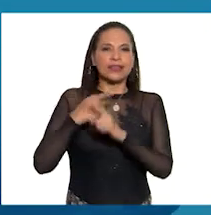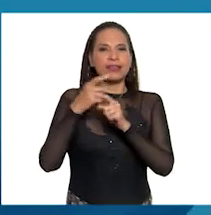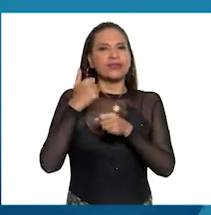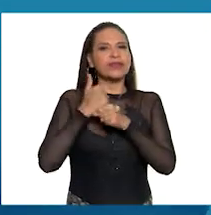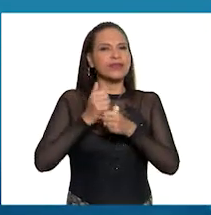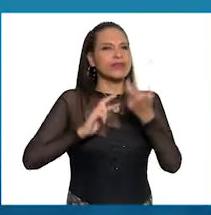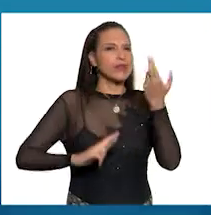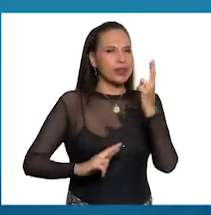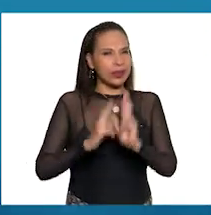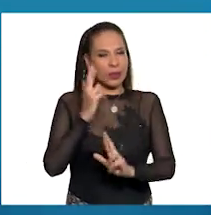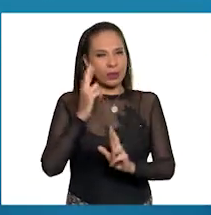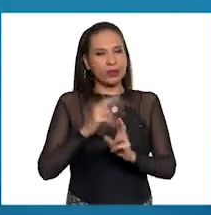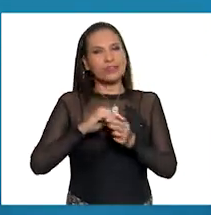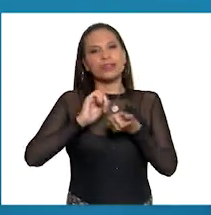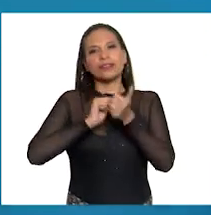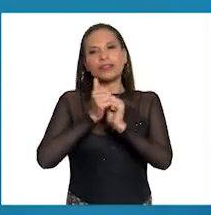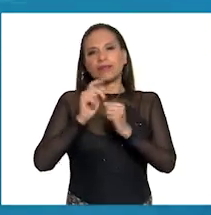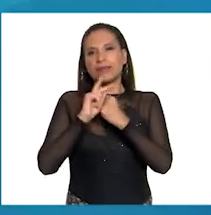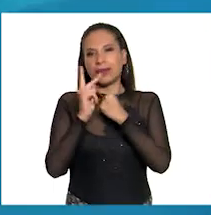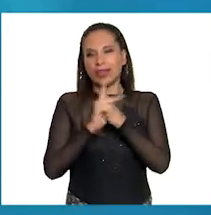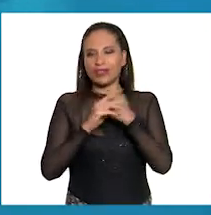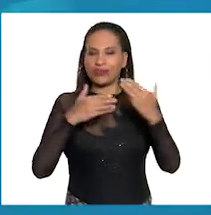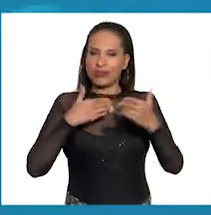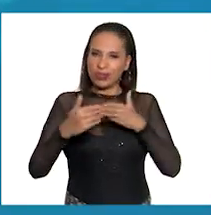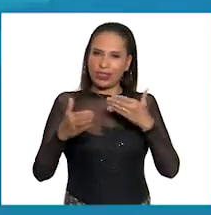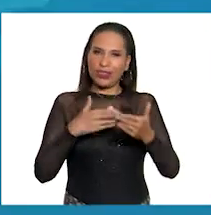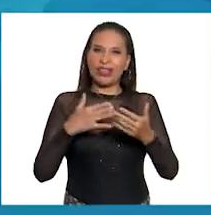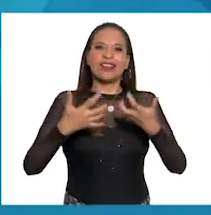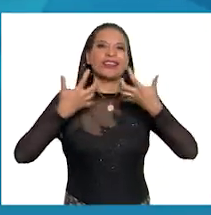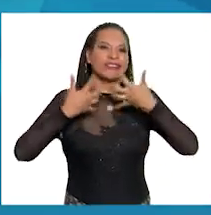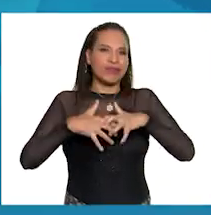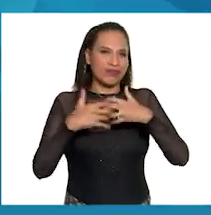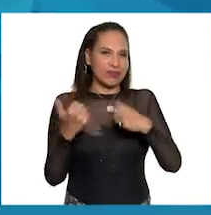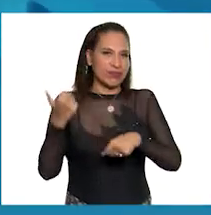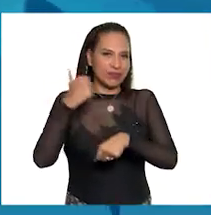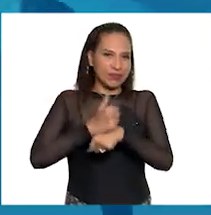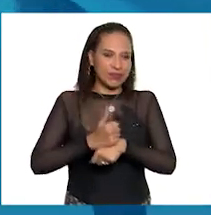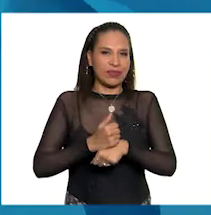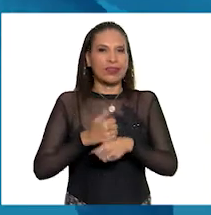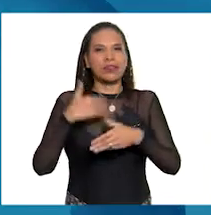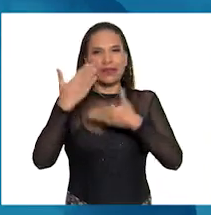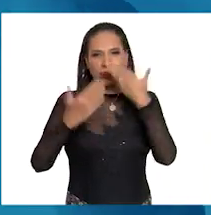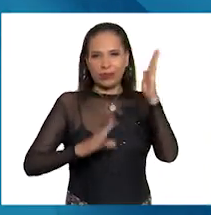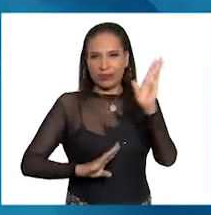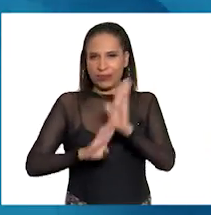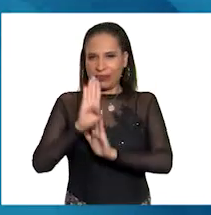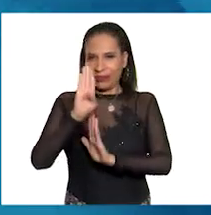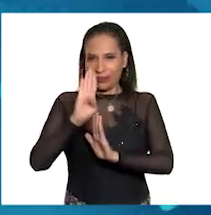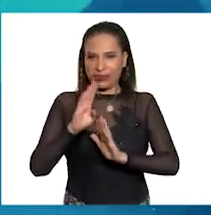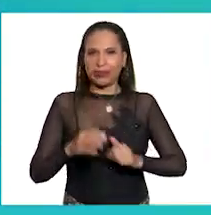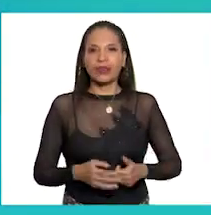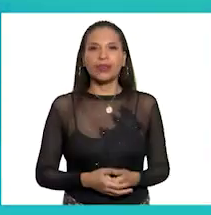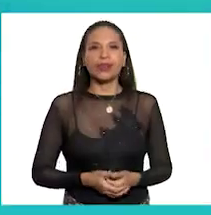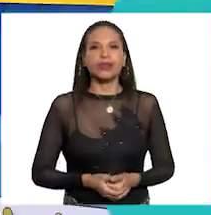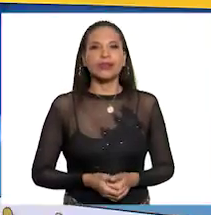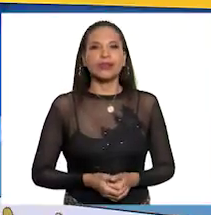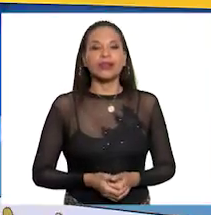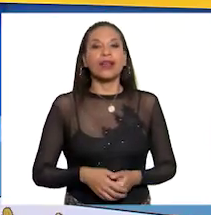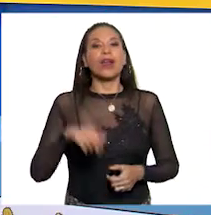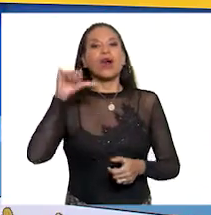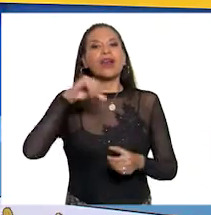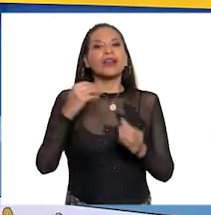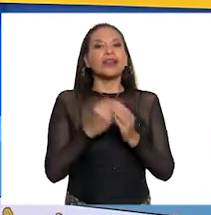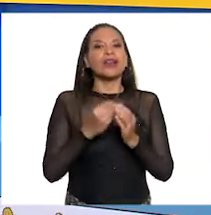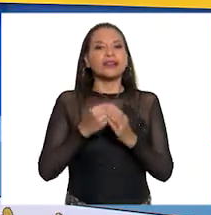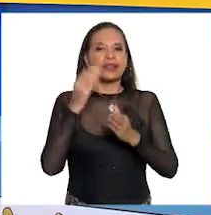de la revolución y convertirse en un país moderno, industrializado y en la vía del progreso. En la clase de